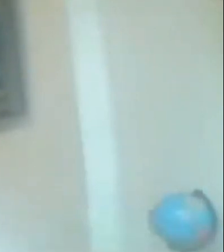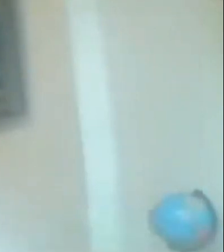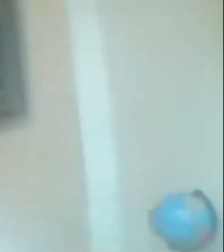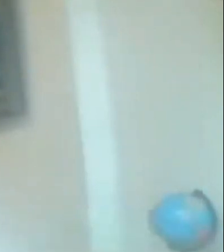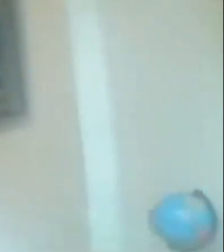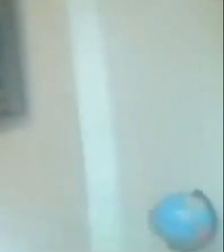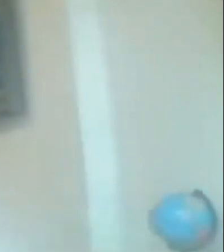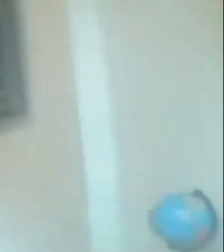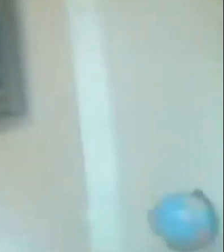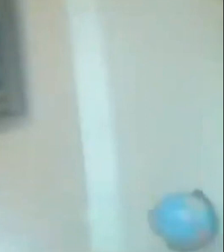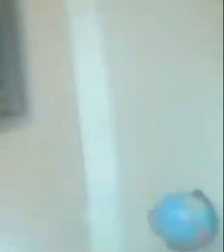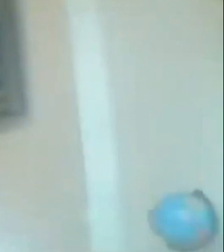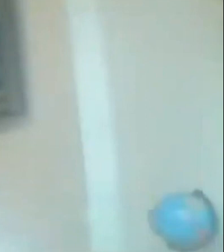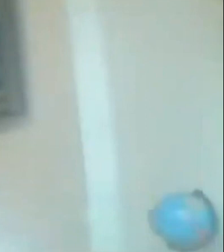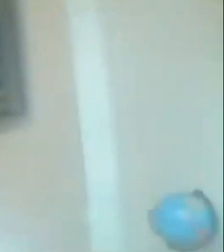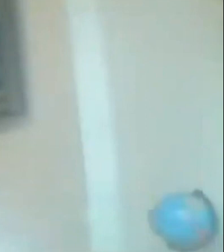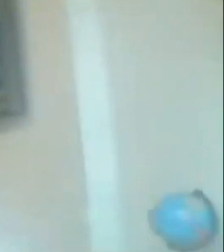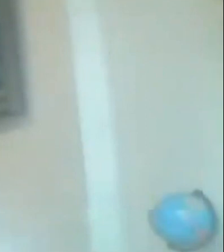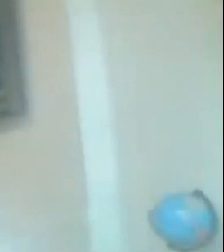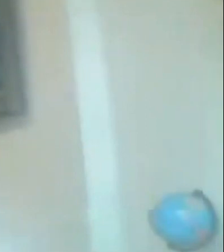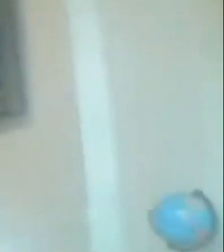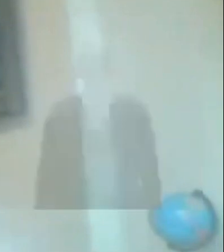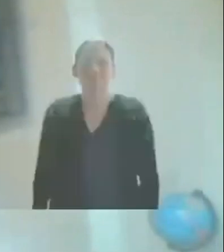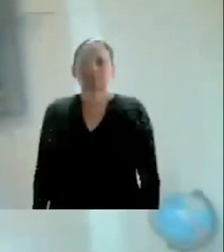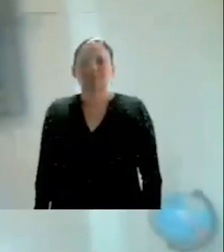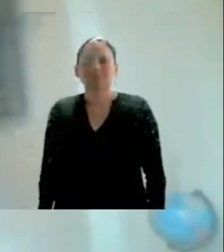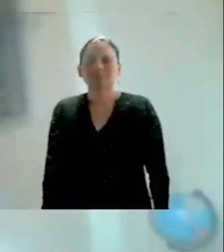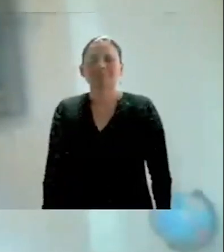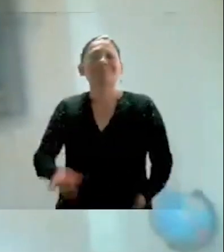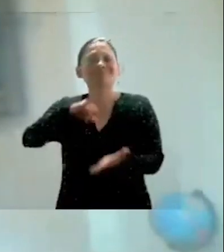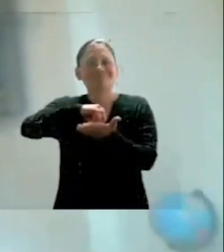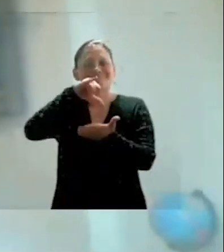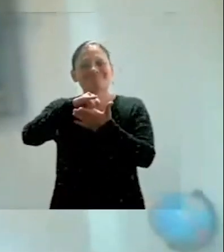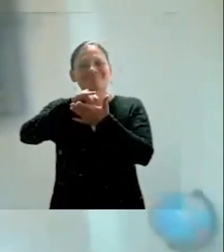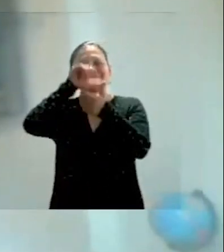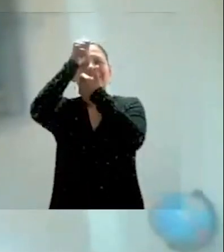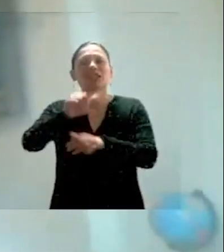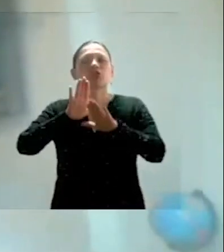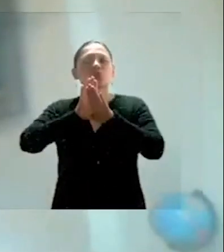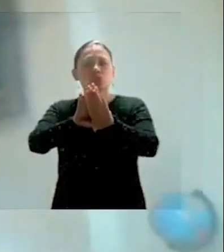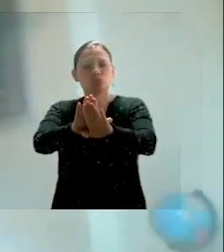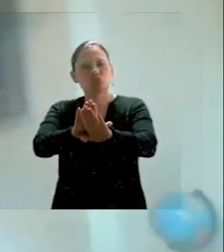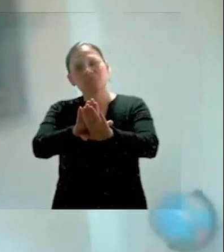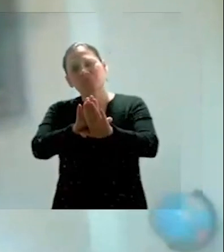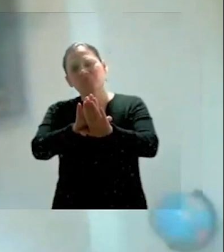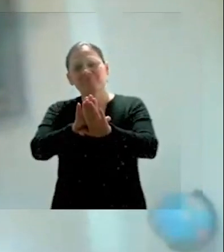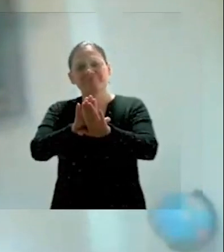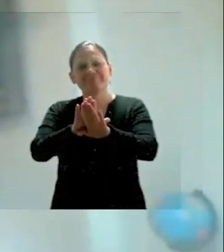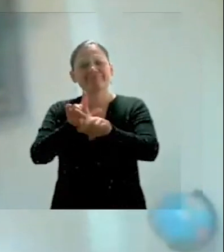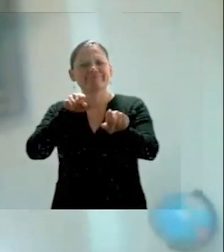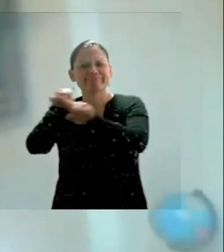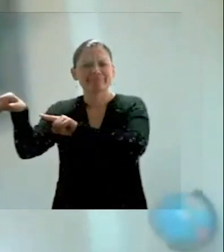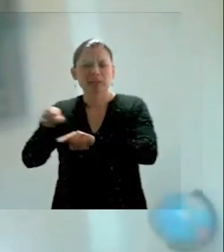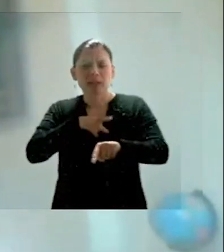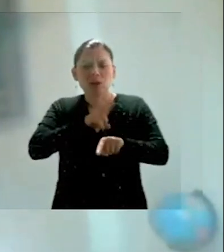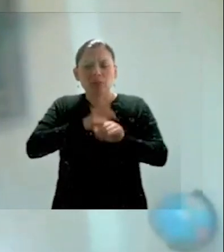la subsidiariedad, digamos, aplicarle la subsidiariedad stricto sensu es una carga también